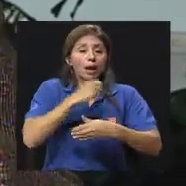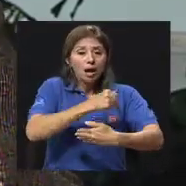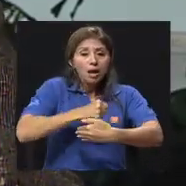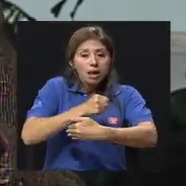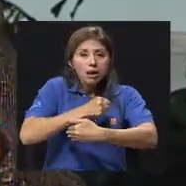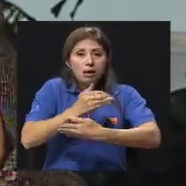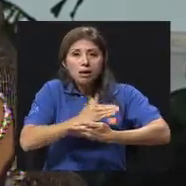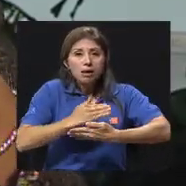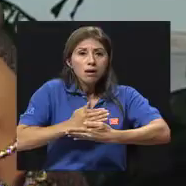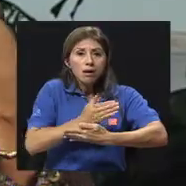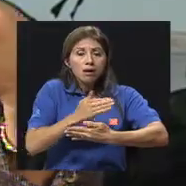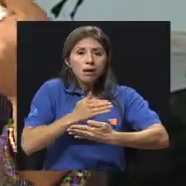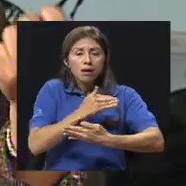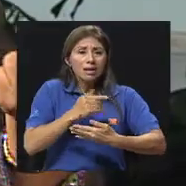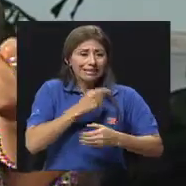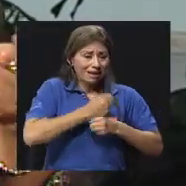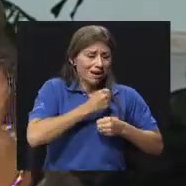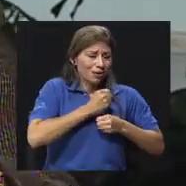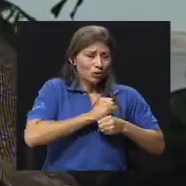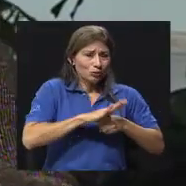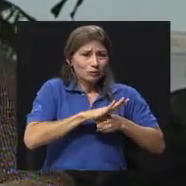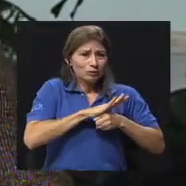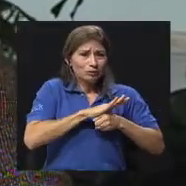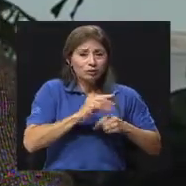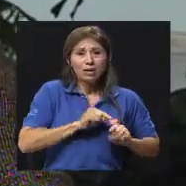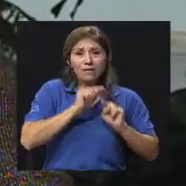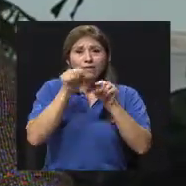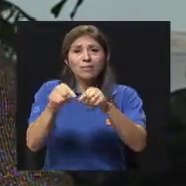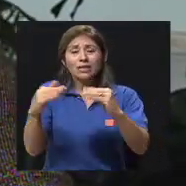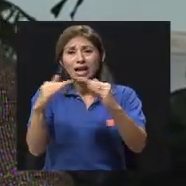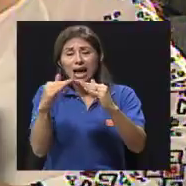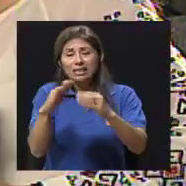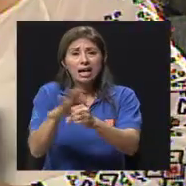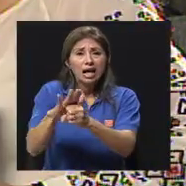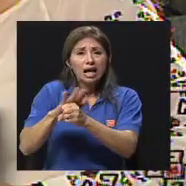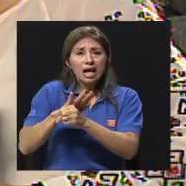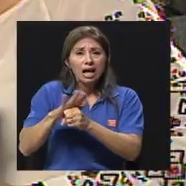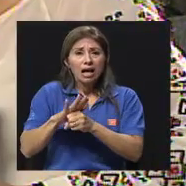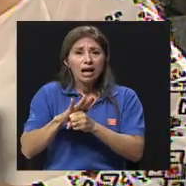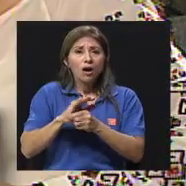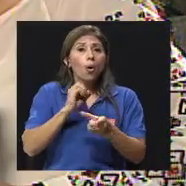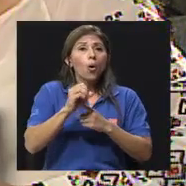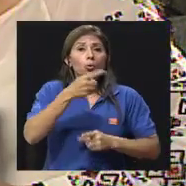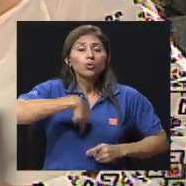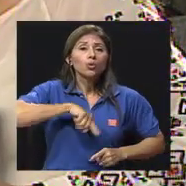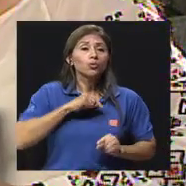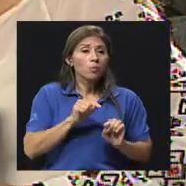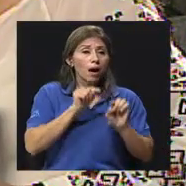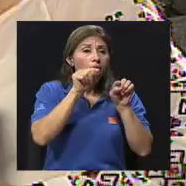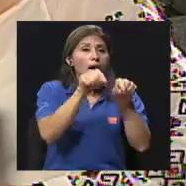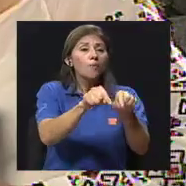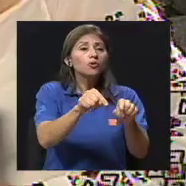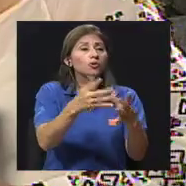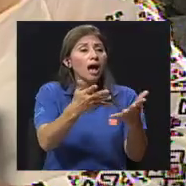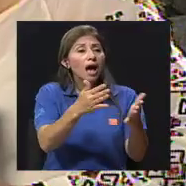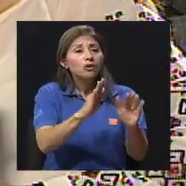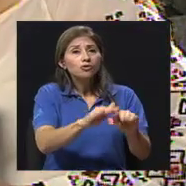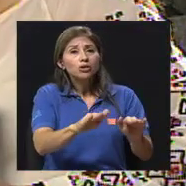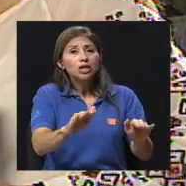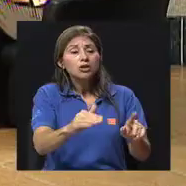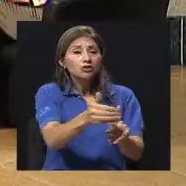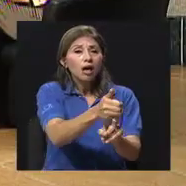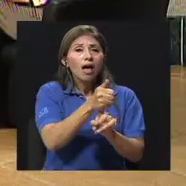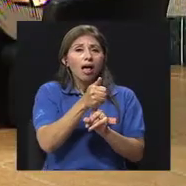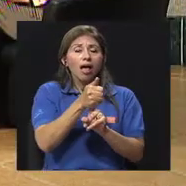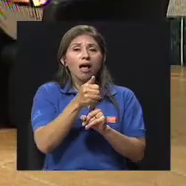quien les ayude, porque tenemos que llegar del trabajo, pasamos a un segundo trabajo, llegamos a recoger a los niños a las guarderías cuando tienen las mayores posibilidades de